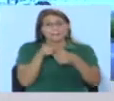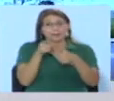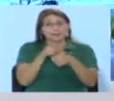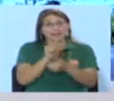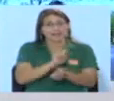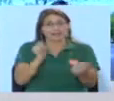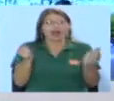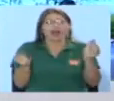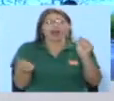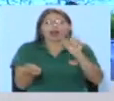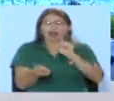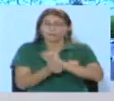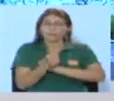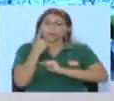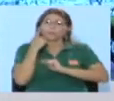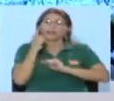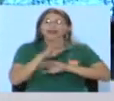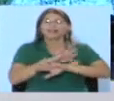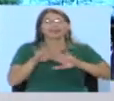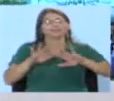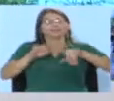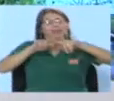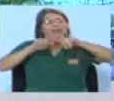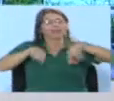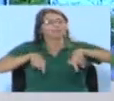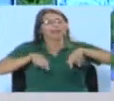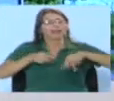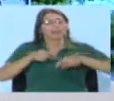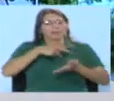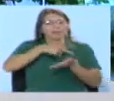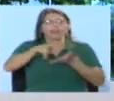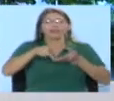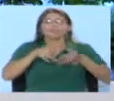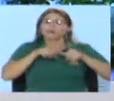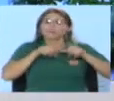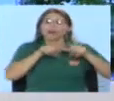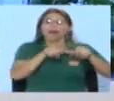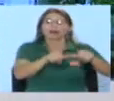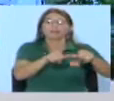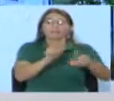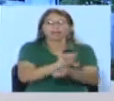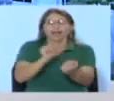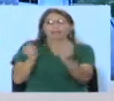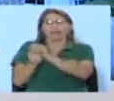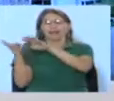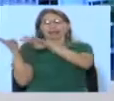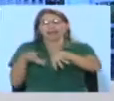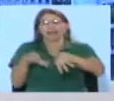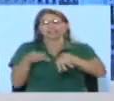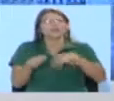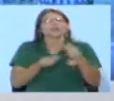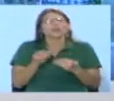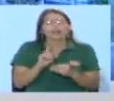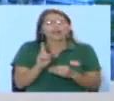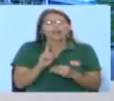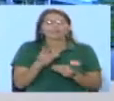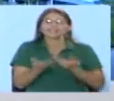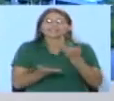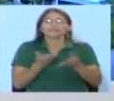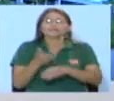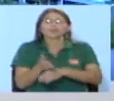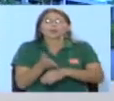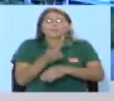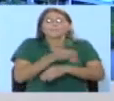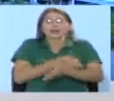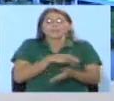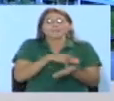se adoptó para eliminar tarifa plana y pasar a descarga fue en los servicios prepago. Uh-huh. Pero desde el momento en que se aprueba hasta